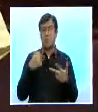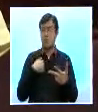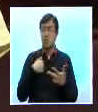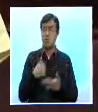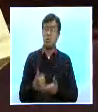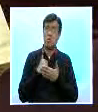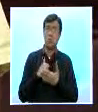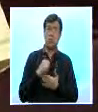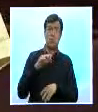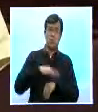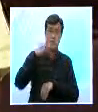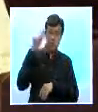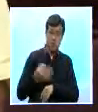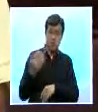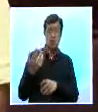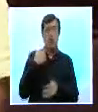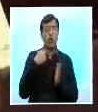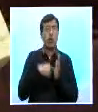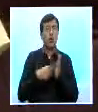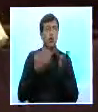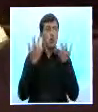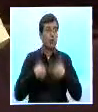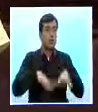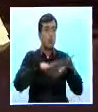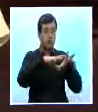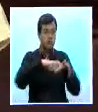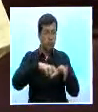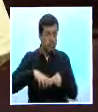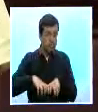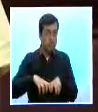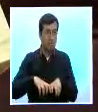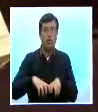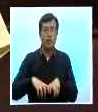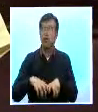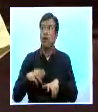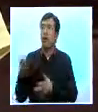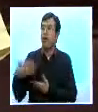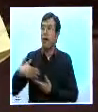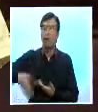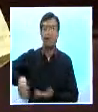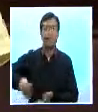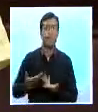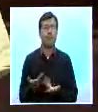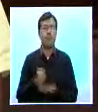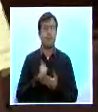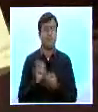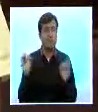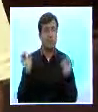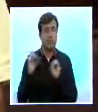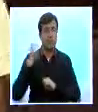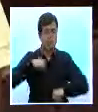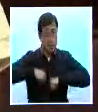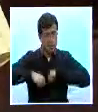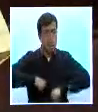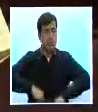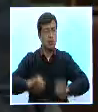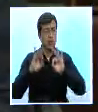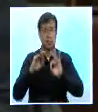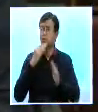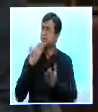tiempo si lo recibo cuando ya he pasado la época de siembra de qué me sirve eso tiene que hacer ágil y oportuno